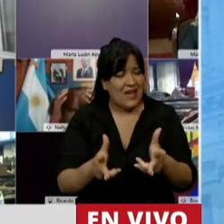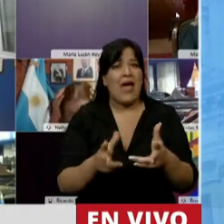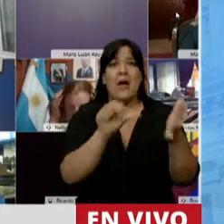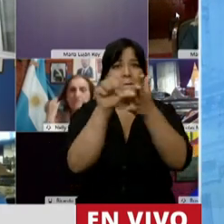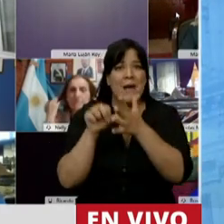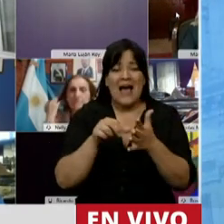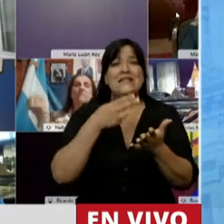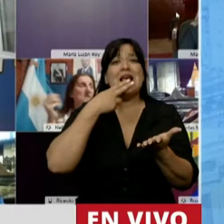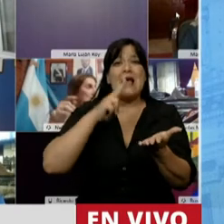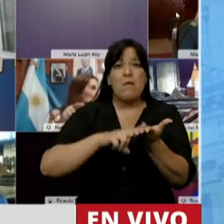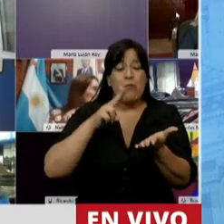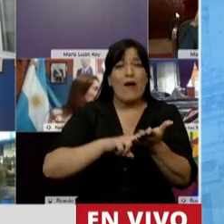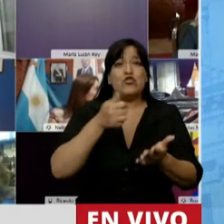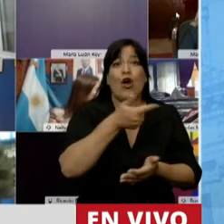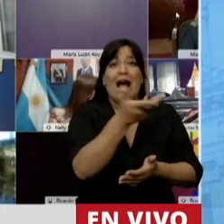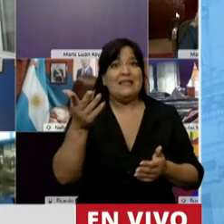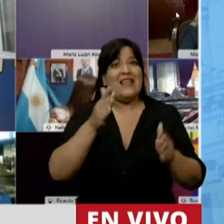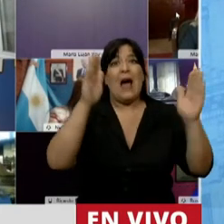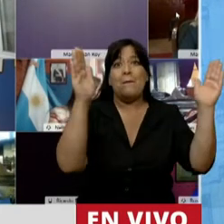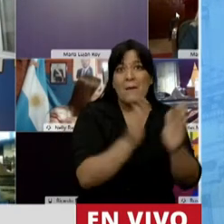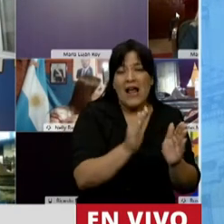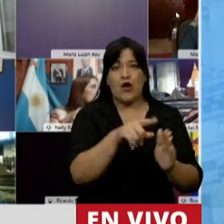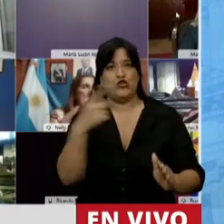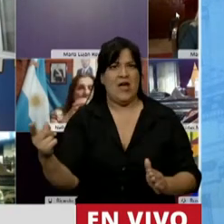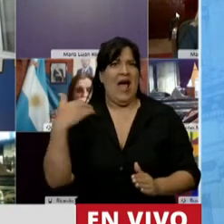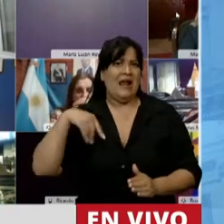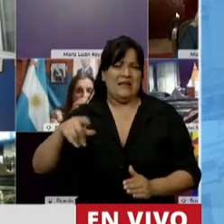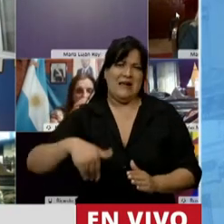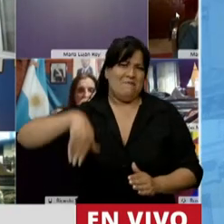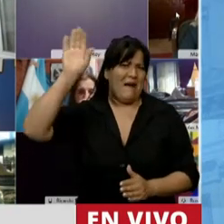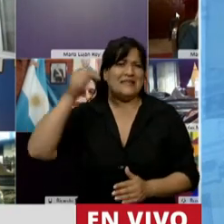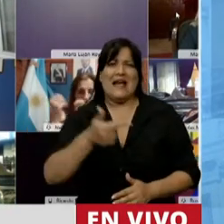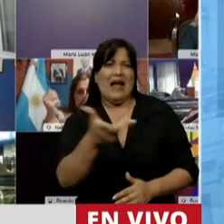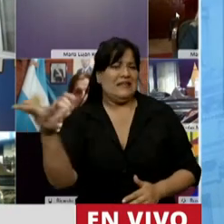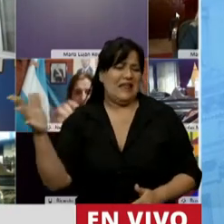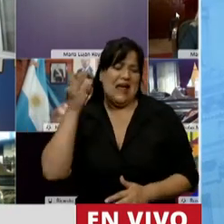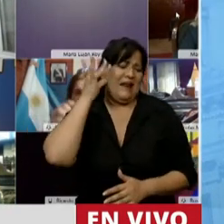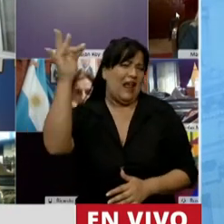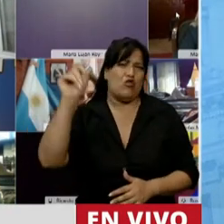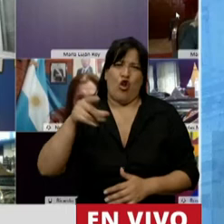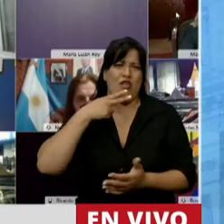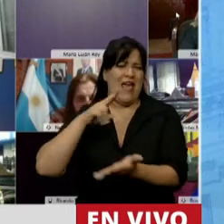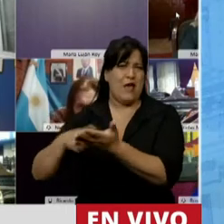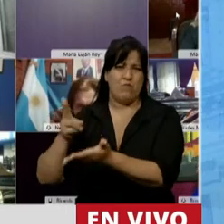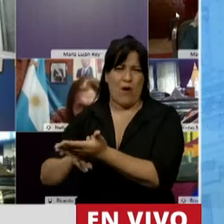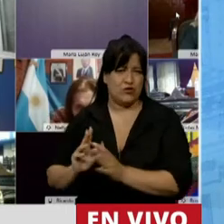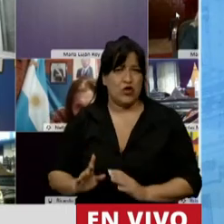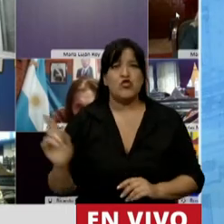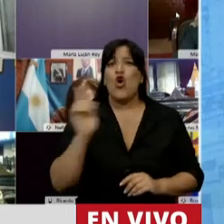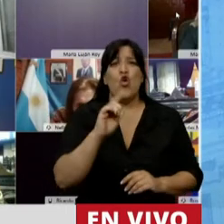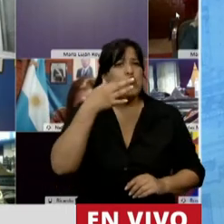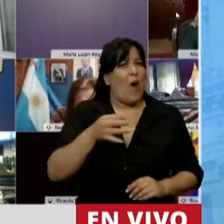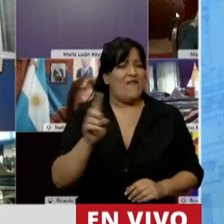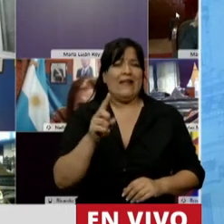la presión tributaria menor a la mitad de la que tiene la República Argentina. No es cierto que se quiere cuidar a